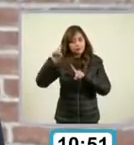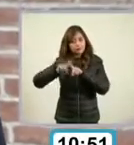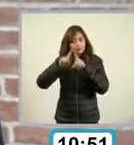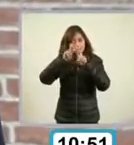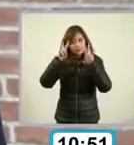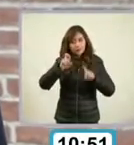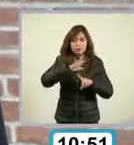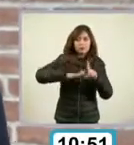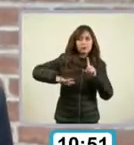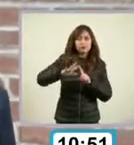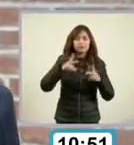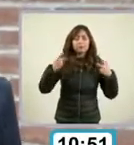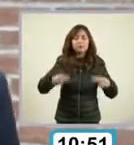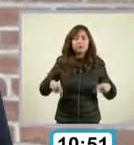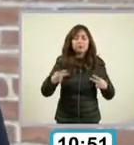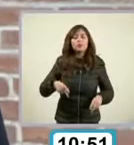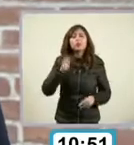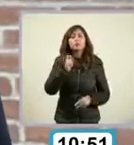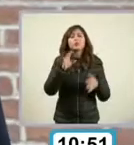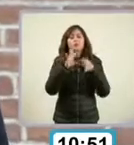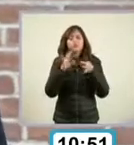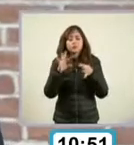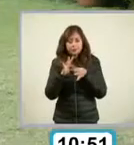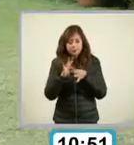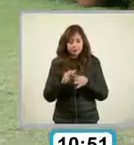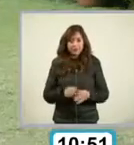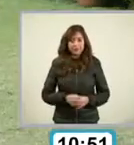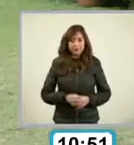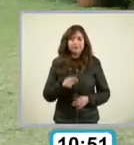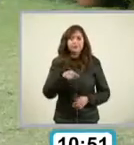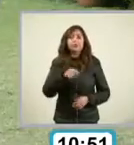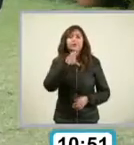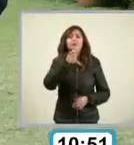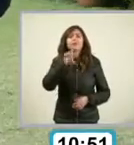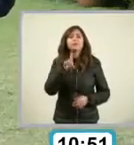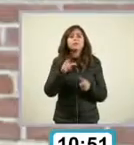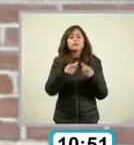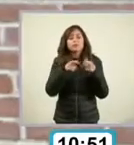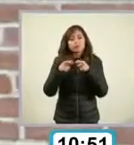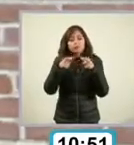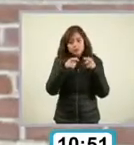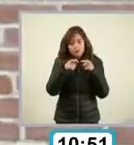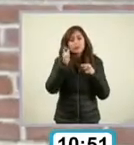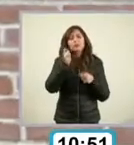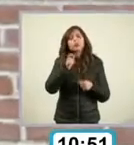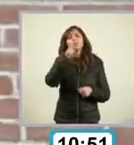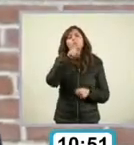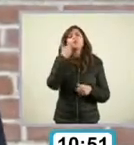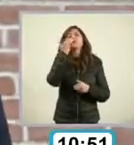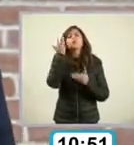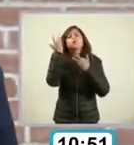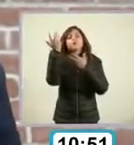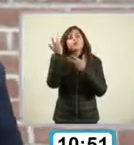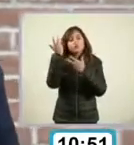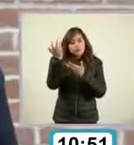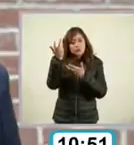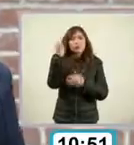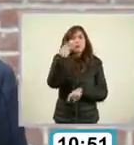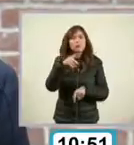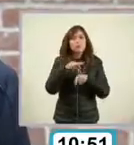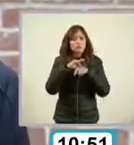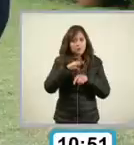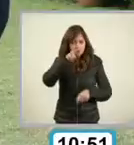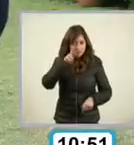que en la sociedad pues se ven mucho. Y bueno, el material discográfico, sin duda alguna, es un sueño que es una